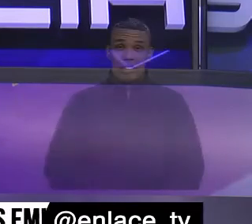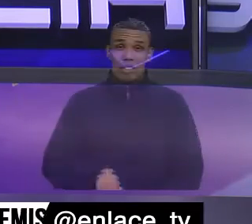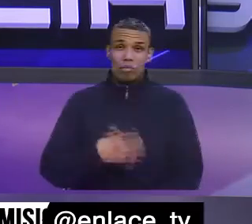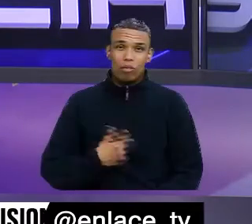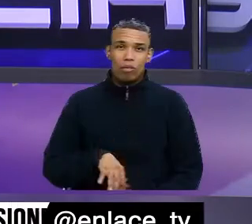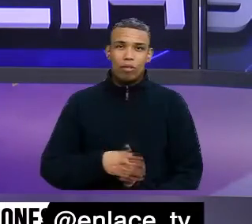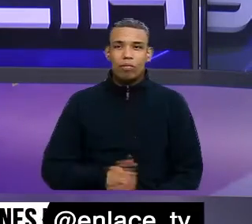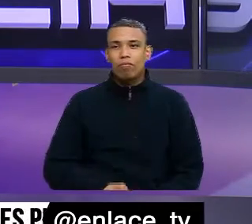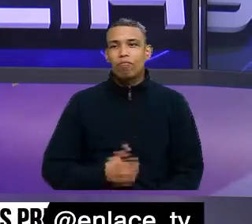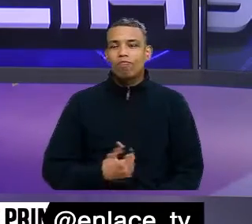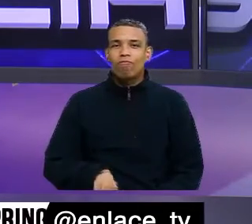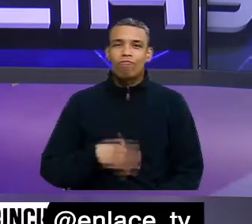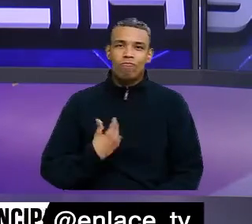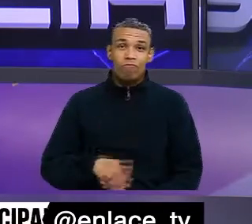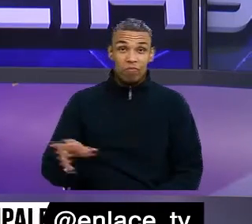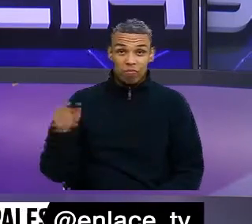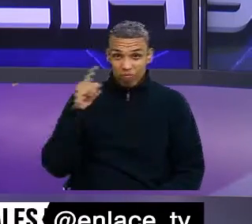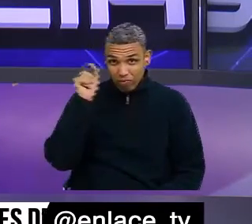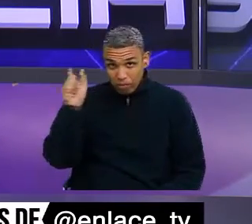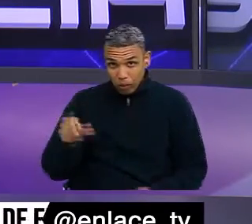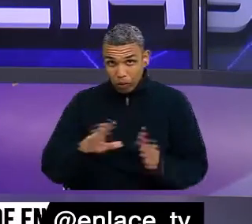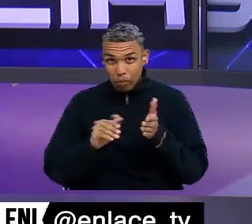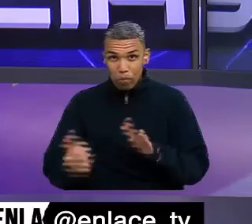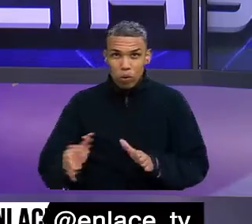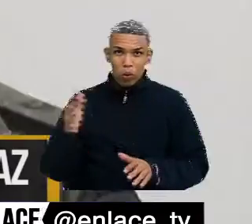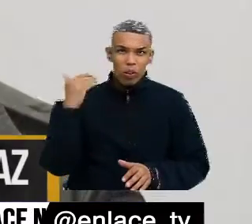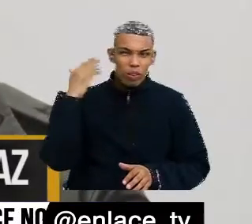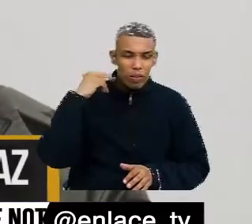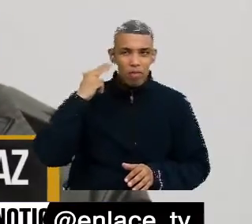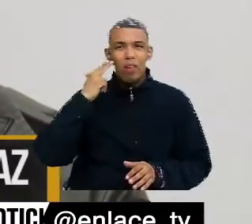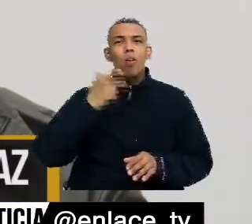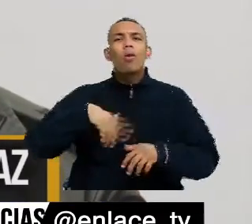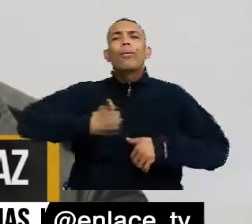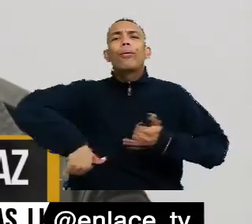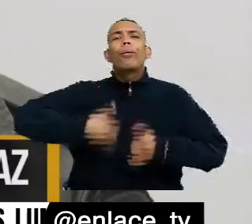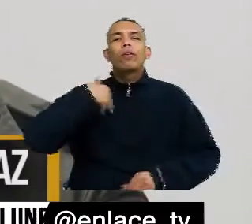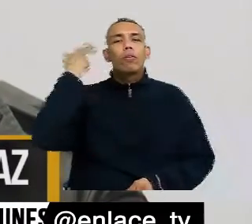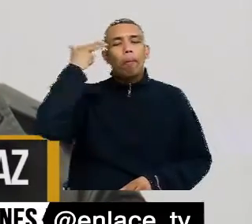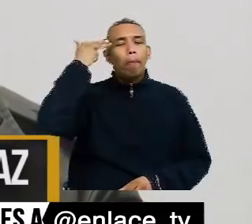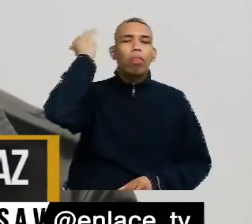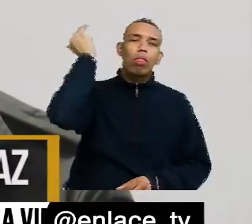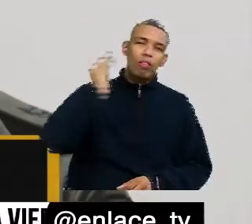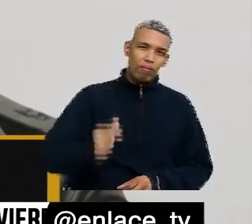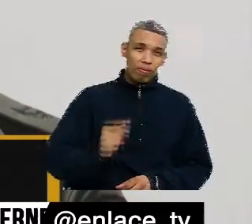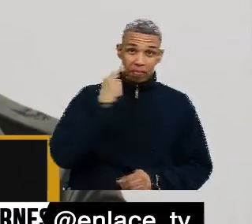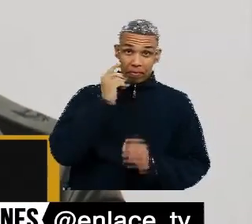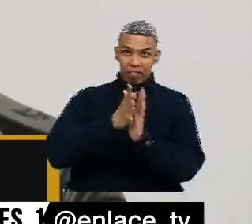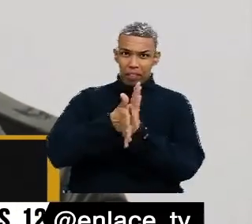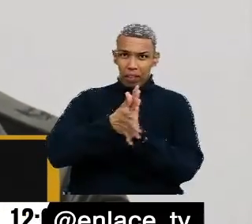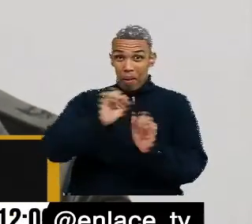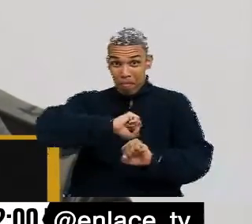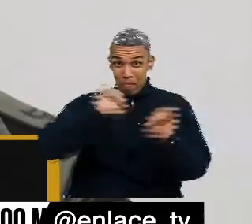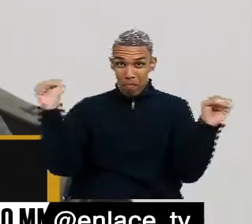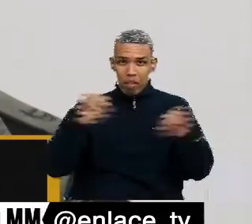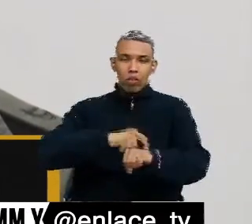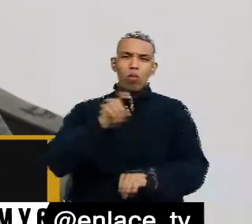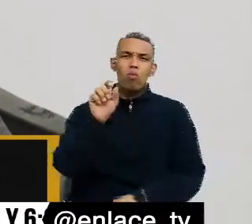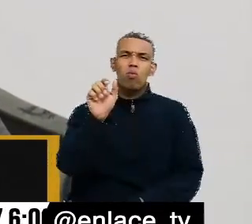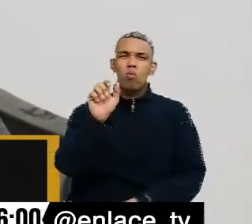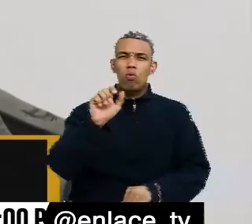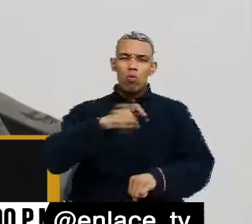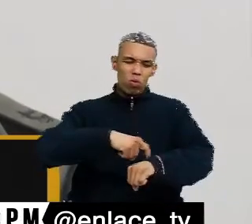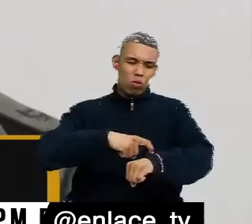antecedentes penales por tráfico de estupefacientes. Esta mañana, pues a eso de las 10 de la mañana, llamaron al cuadrante